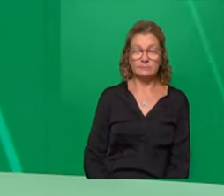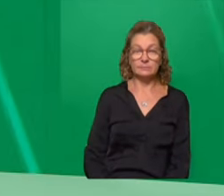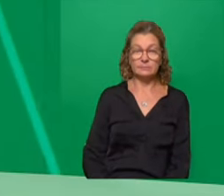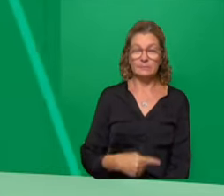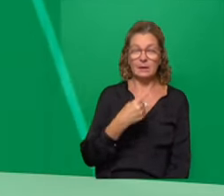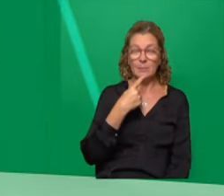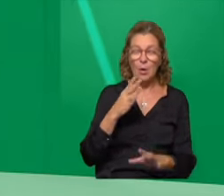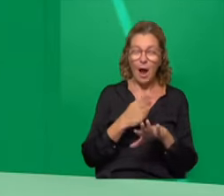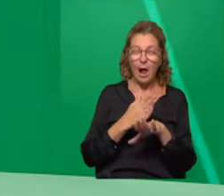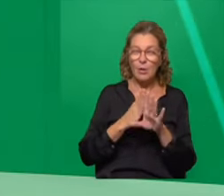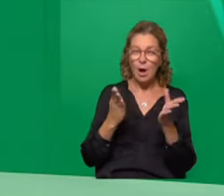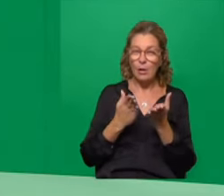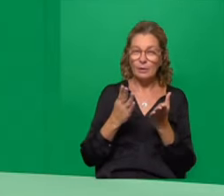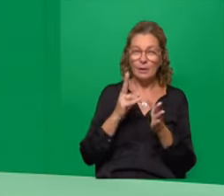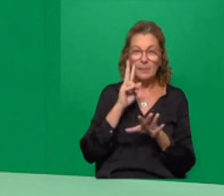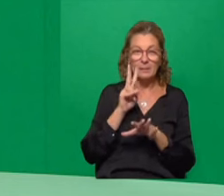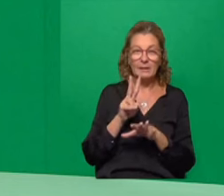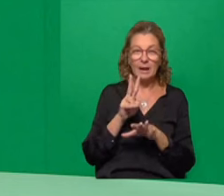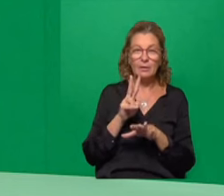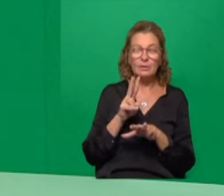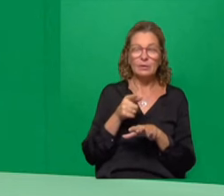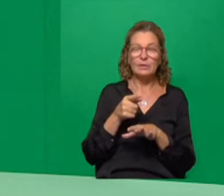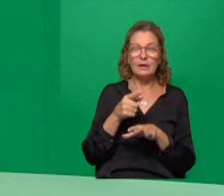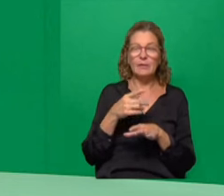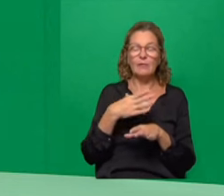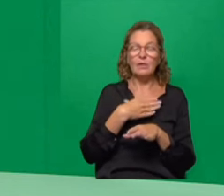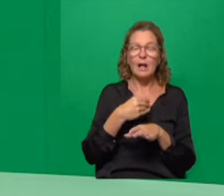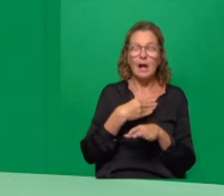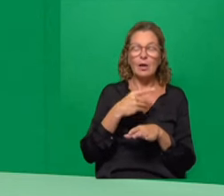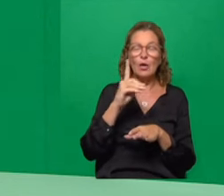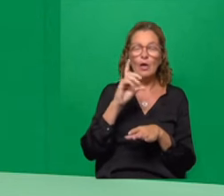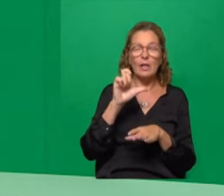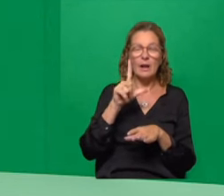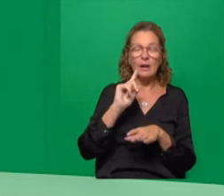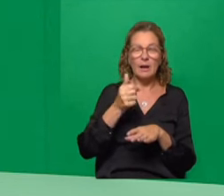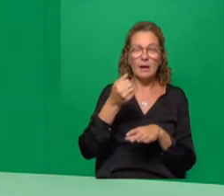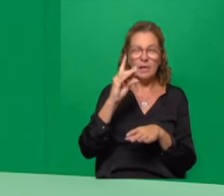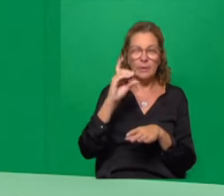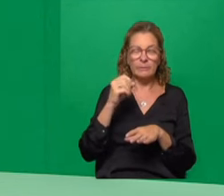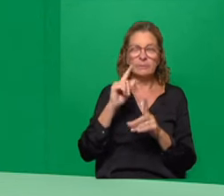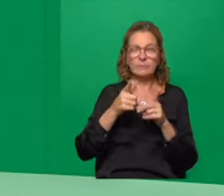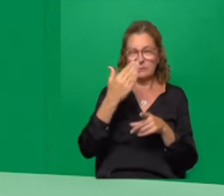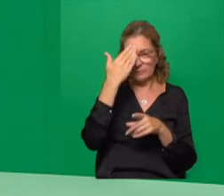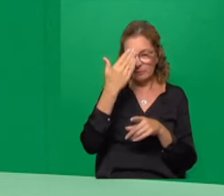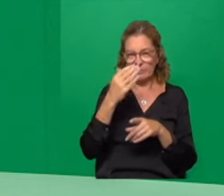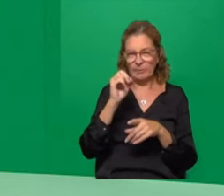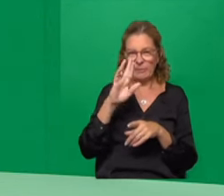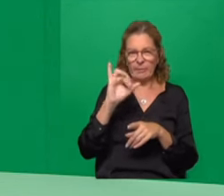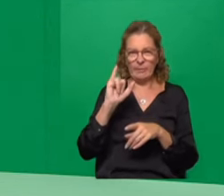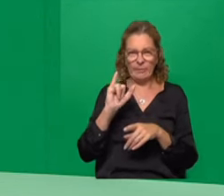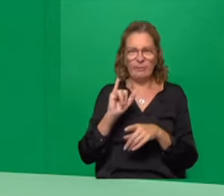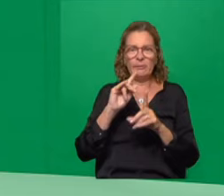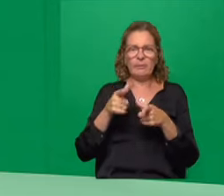Repasamos ahora un adelanto de las miradas del precandidato nacionalista Álvaro Delgado y el precandidato Frente Amplista Yamandú